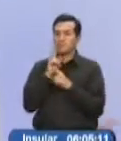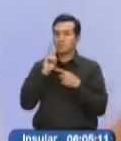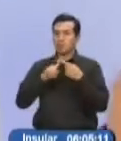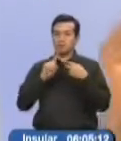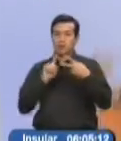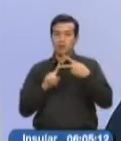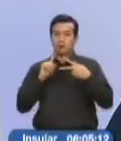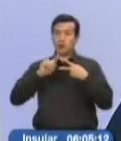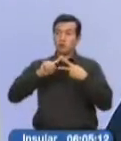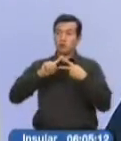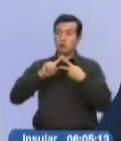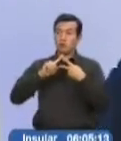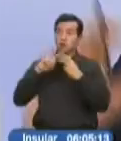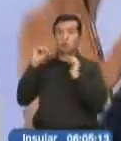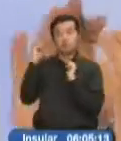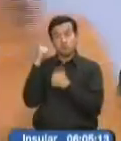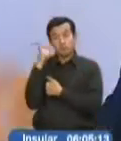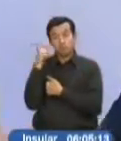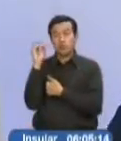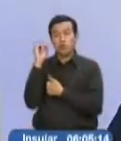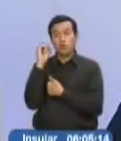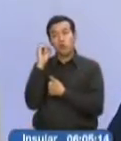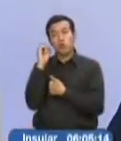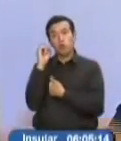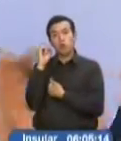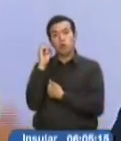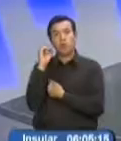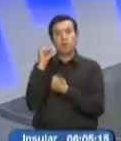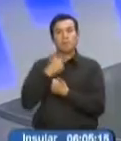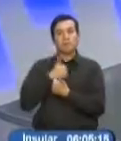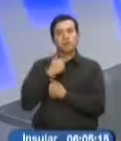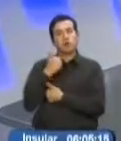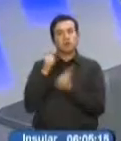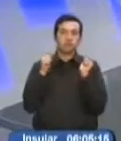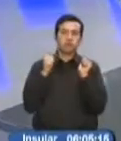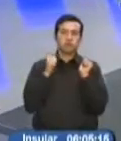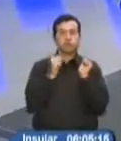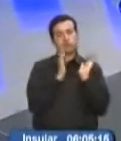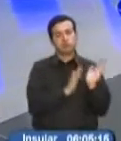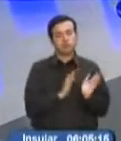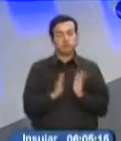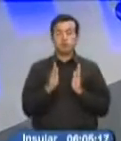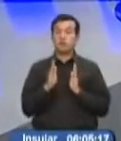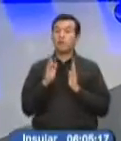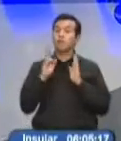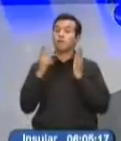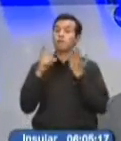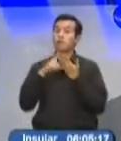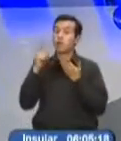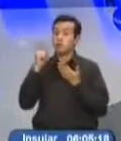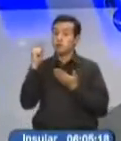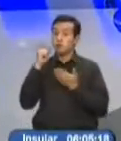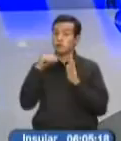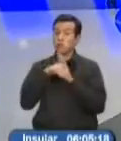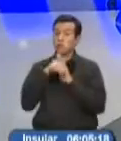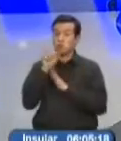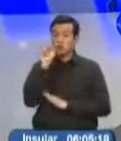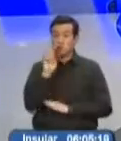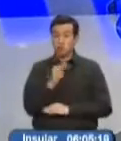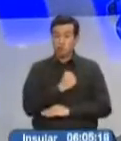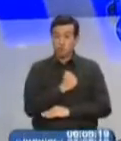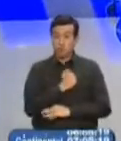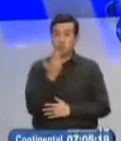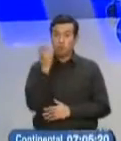o hago otro. O me subordino a una cosa o construyo una alternativa. En la parte financiera necesitamos que funcione el Banco del Sur, nuestro sistema